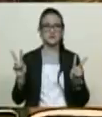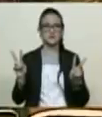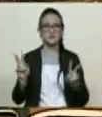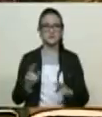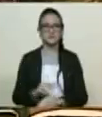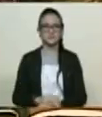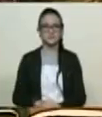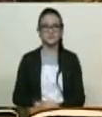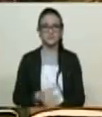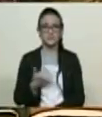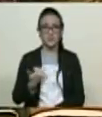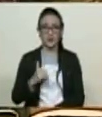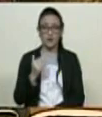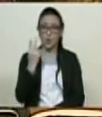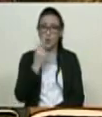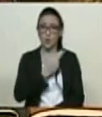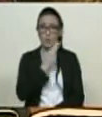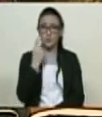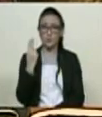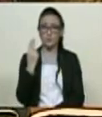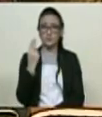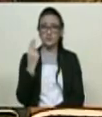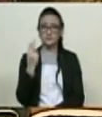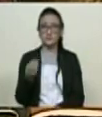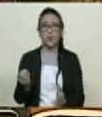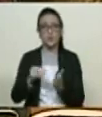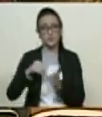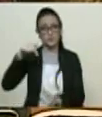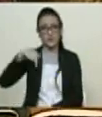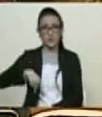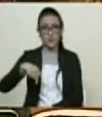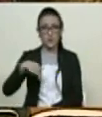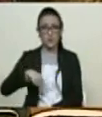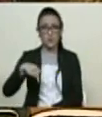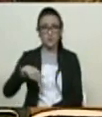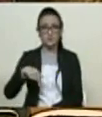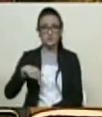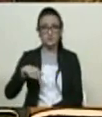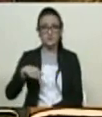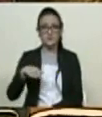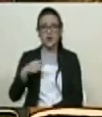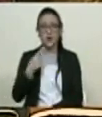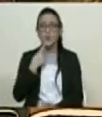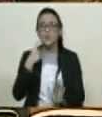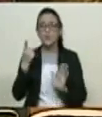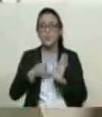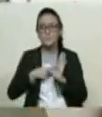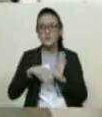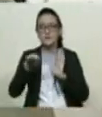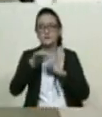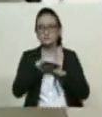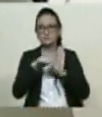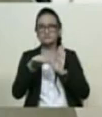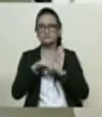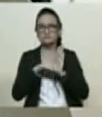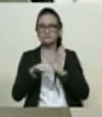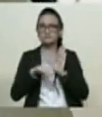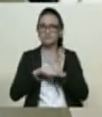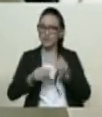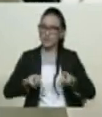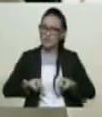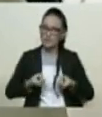hemos comprometido, y lo volvemos a hacer en el día de hoy, para cumplir y para dar, como siempre,